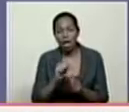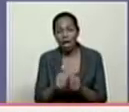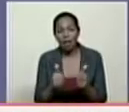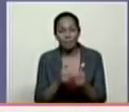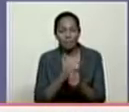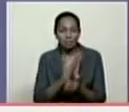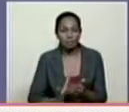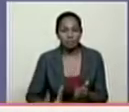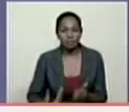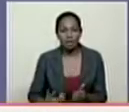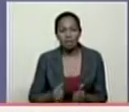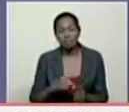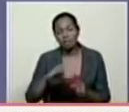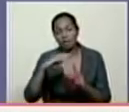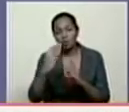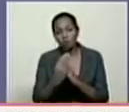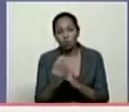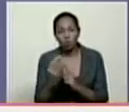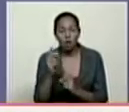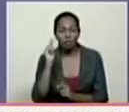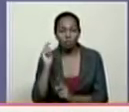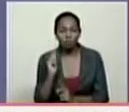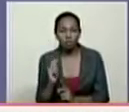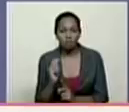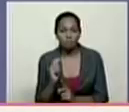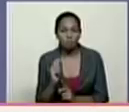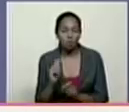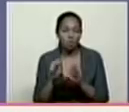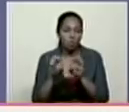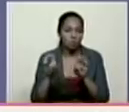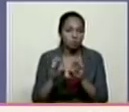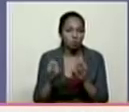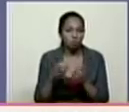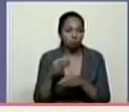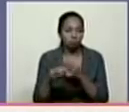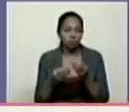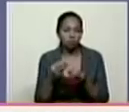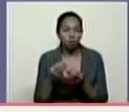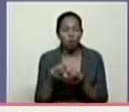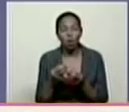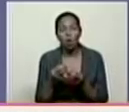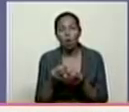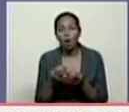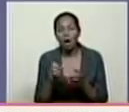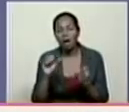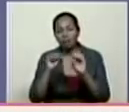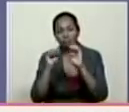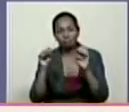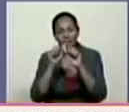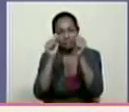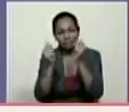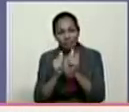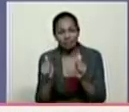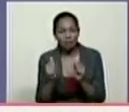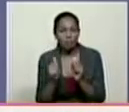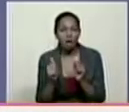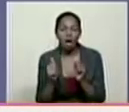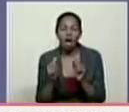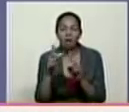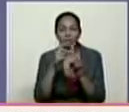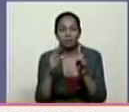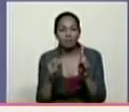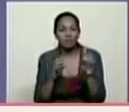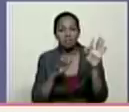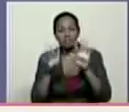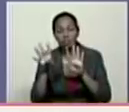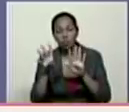los avances que han tenido hasta la fecha en contra del ataque al sistema eléctrico nacional. 19 implicados hasta la fecha y